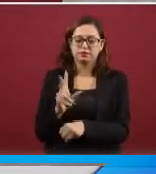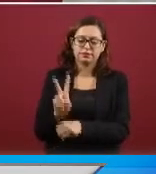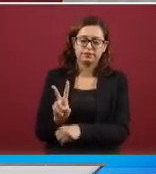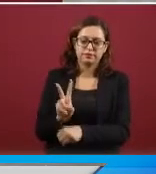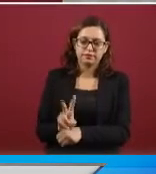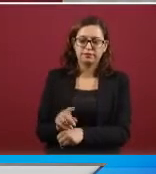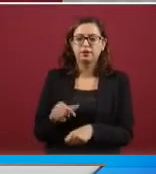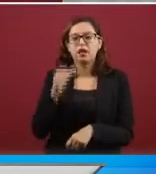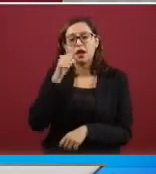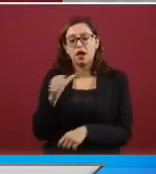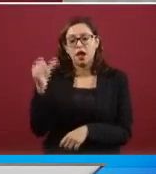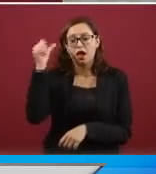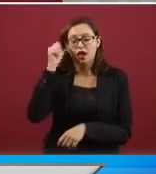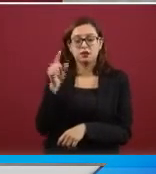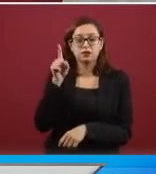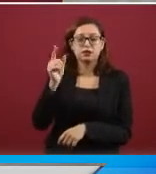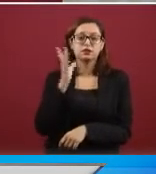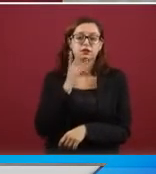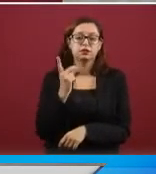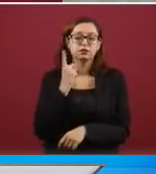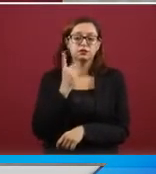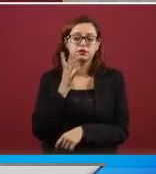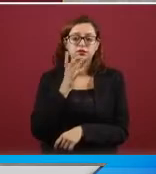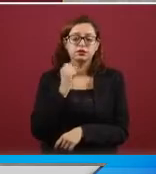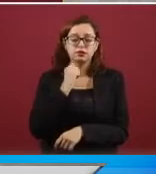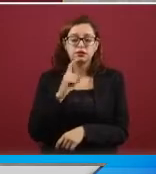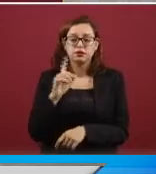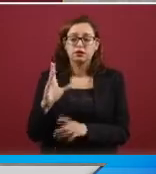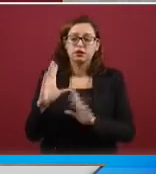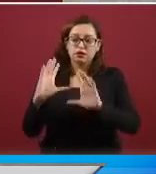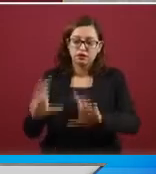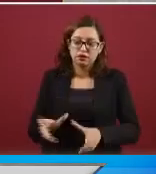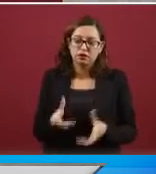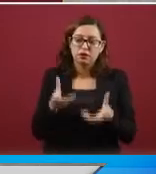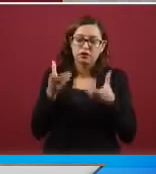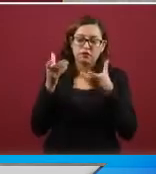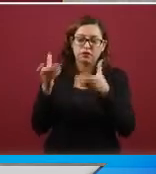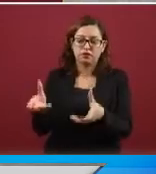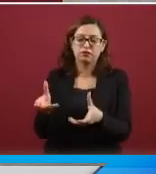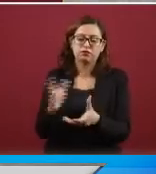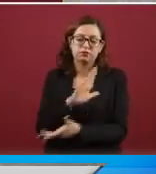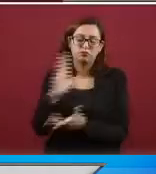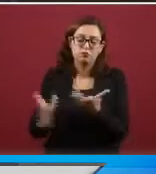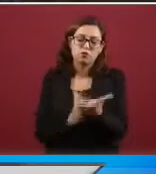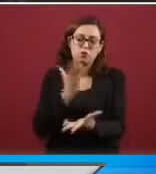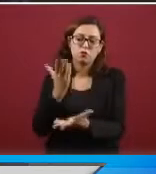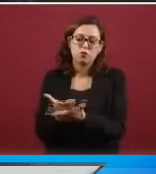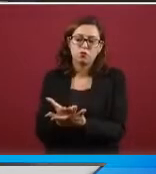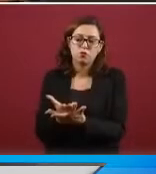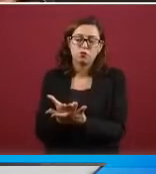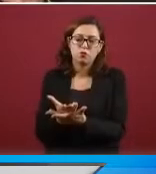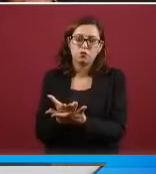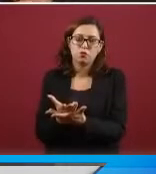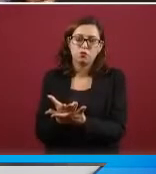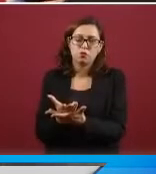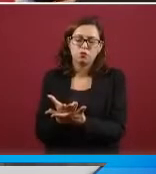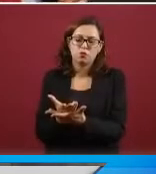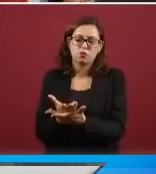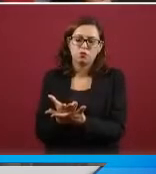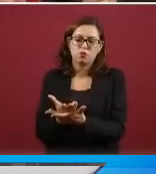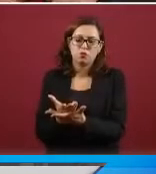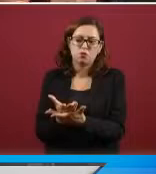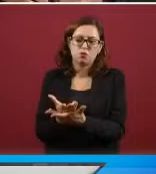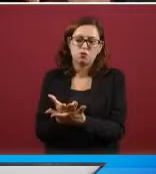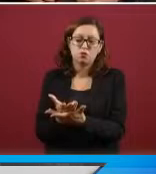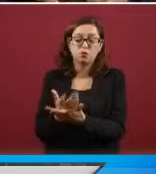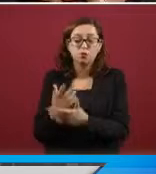Económico 2020. Se realizó la entrega en tiempo y forma al Congreso del paquete económico. Los principios sobre los que se construyó este